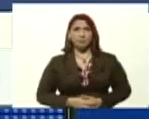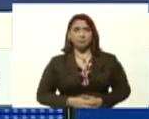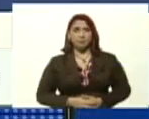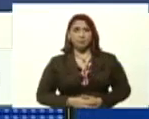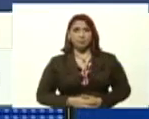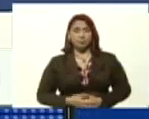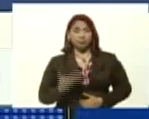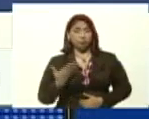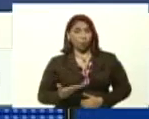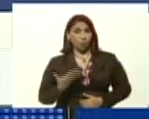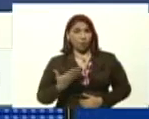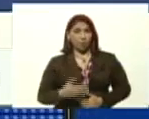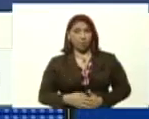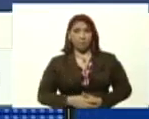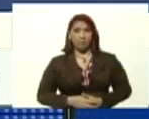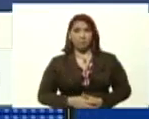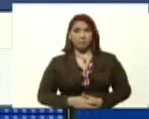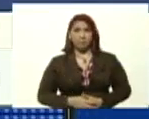Muy importante.